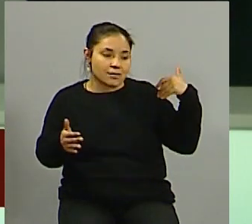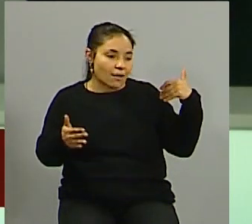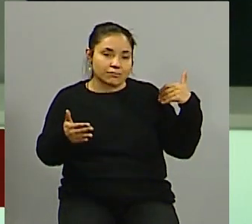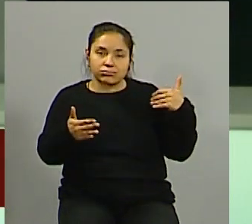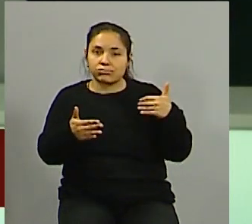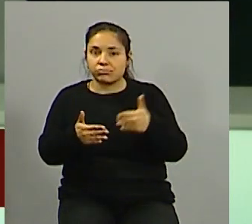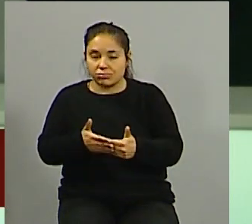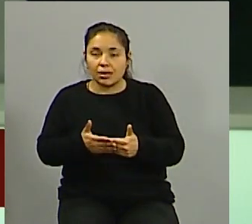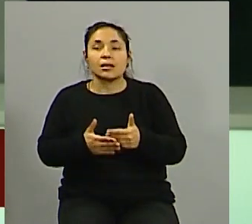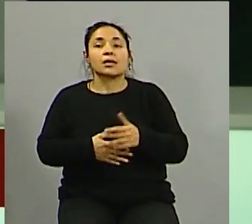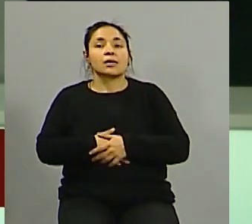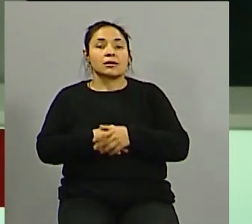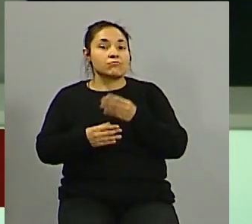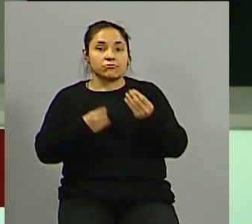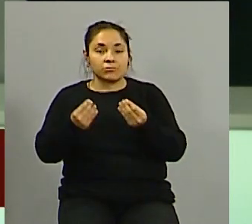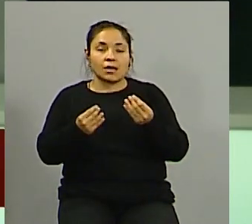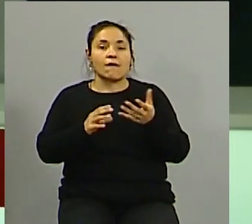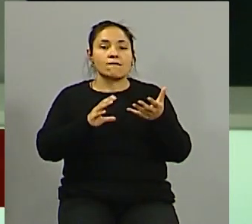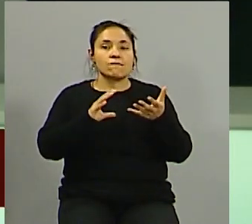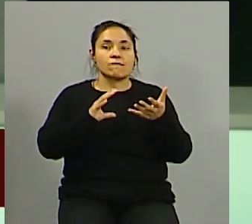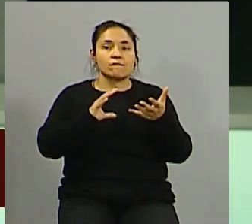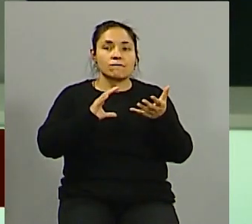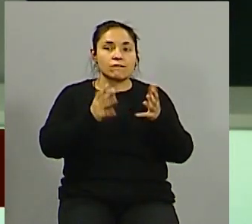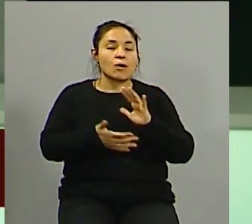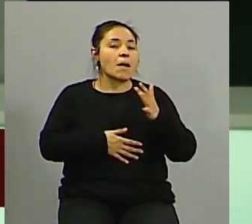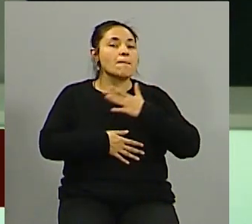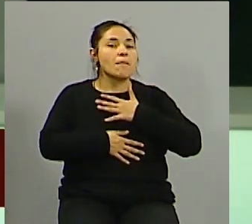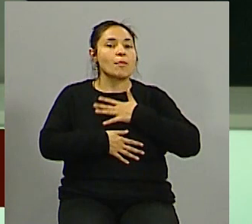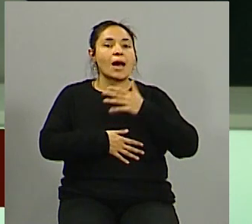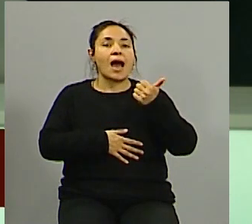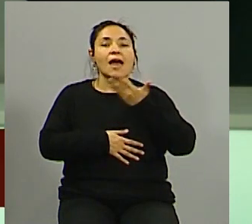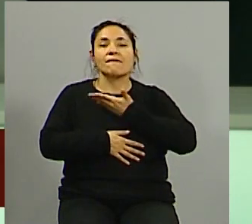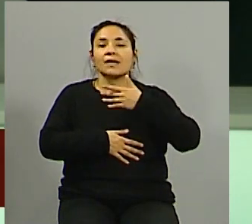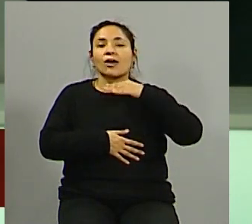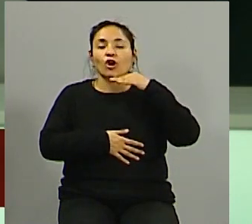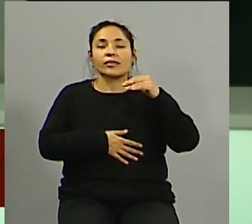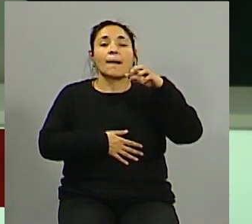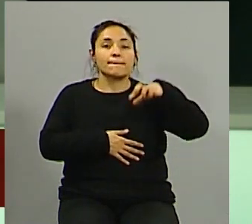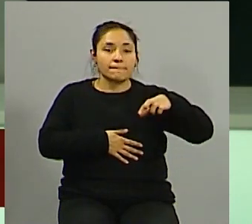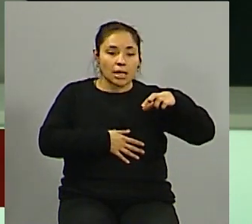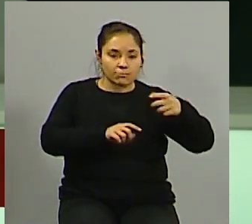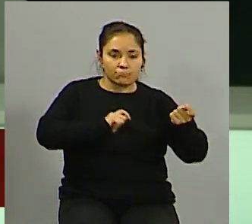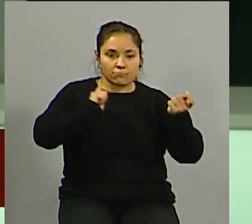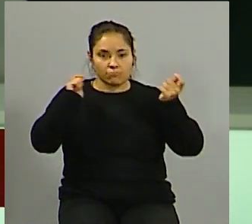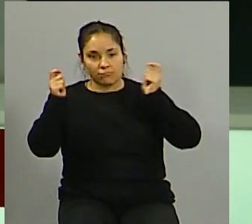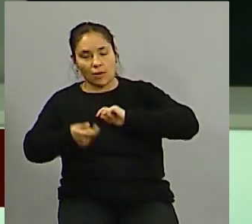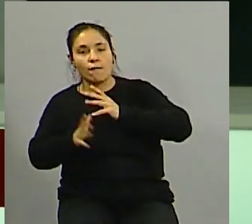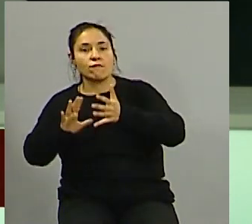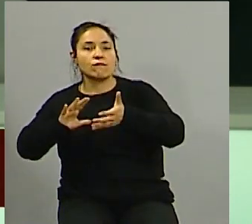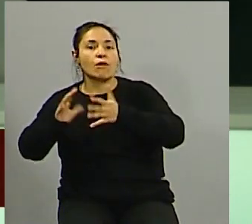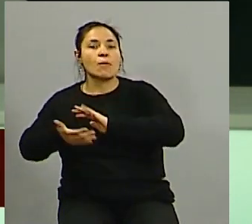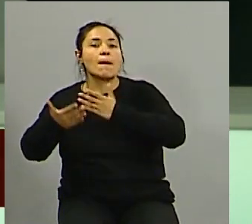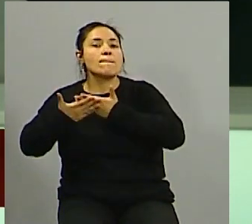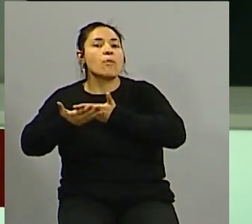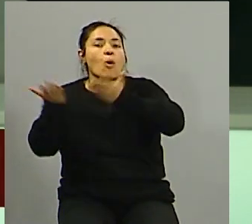es pasar del sistema de capitalización individual, el de las AFJP, a un sistema público, solidario